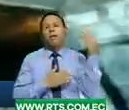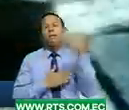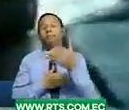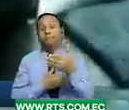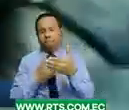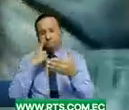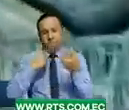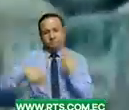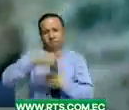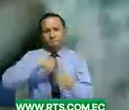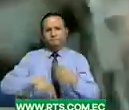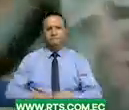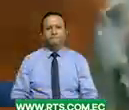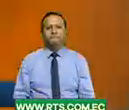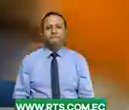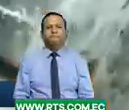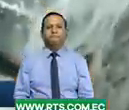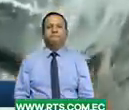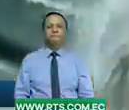volvemos.